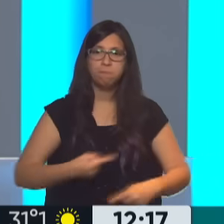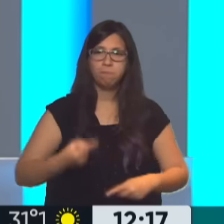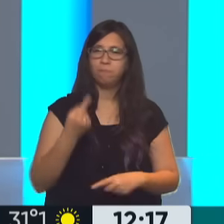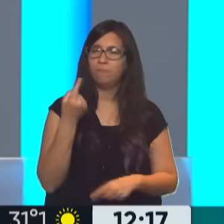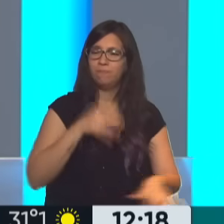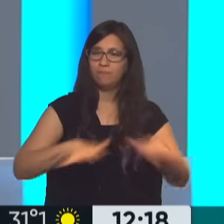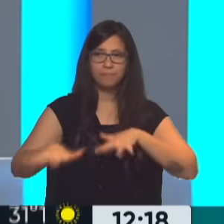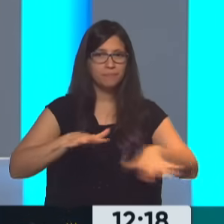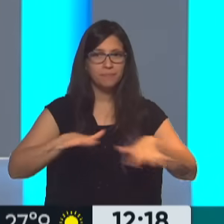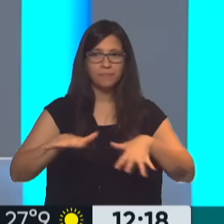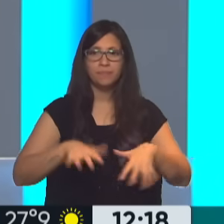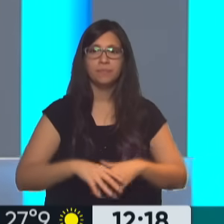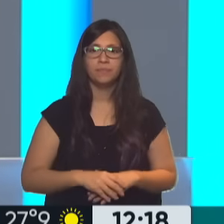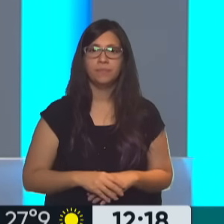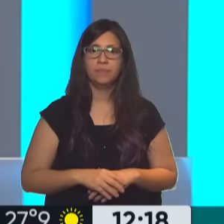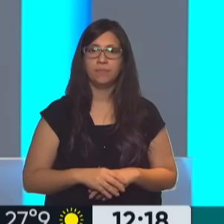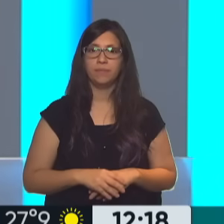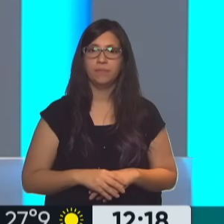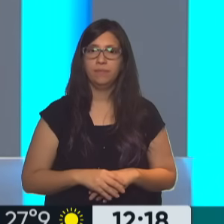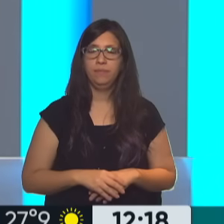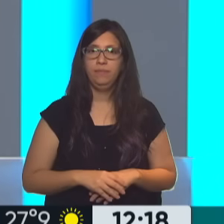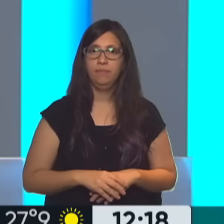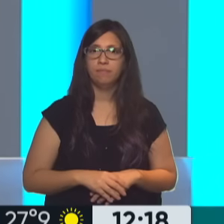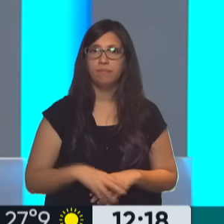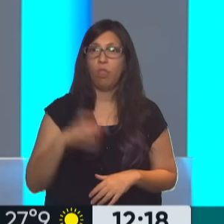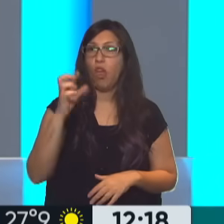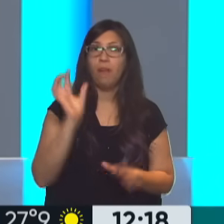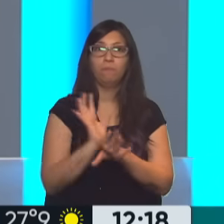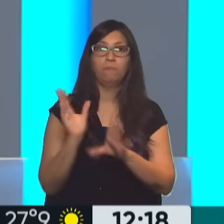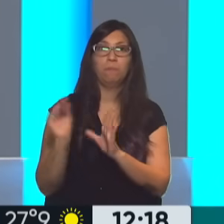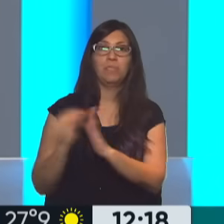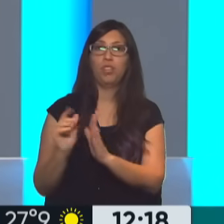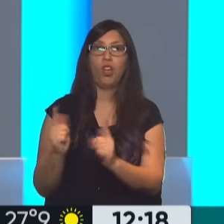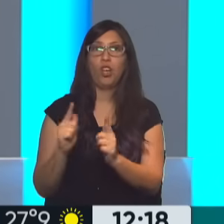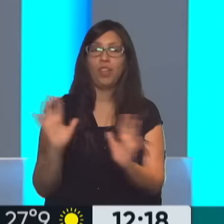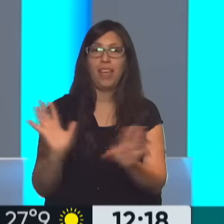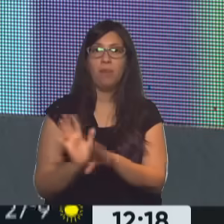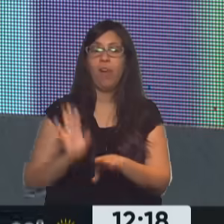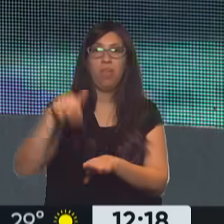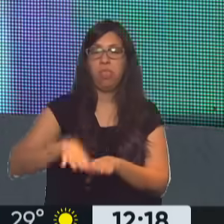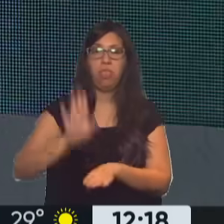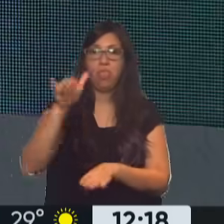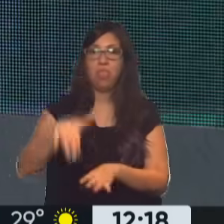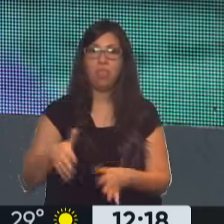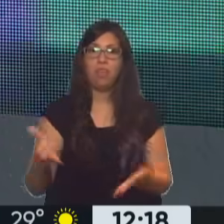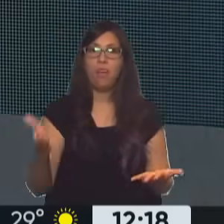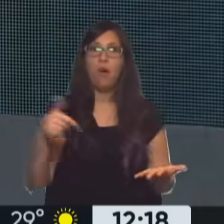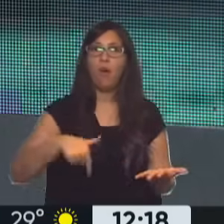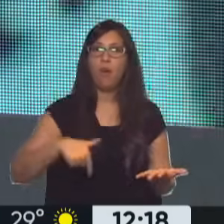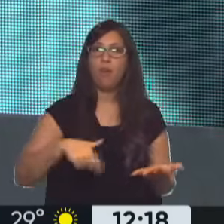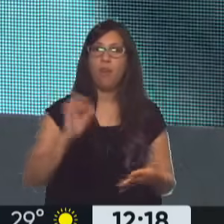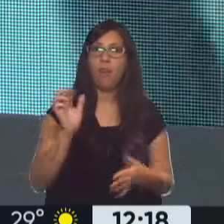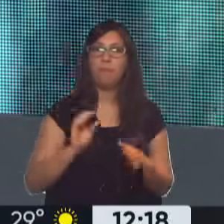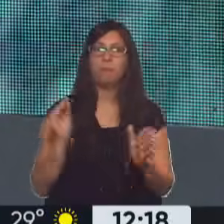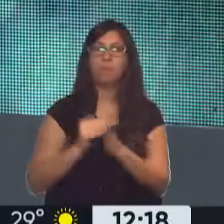eh operativos un dólar que no tiene precio bueno de esto vamos a estar Sí claro claro es un dólar bueno que no tiene